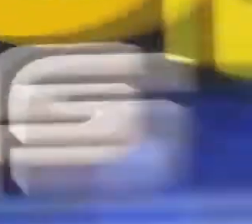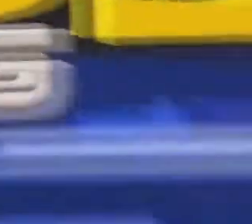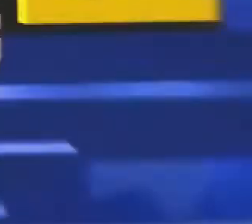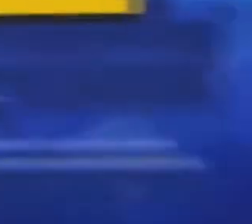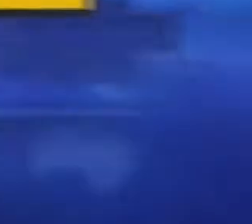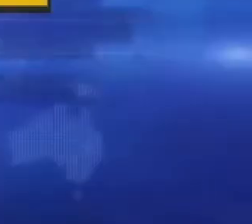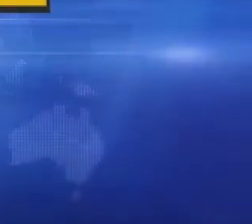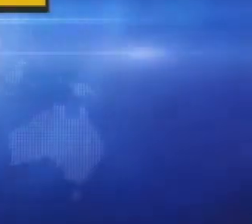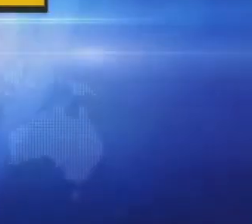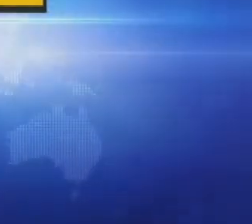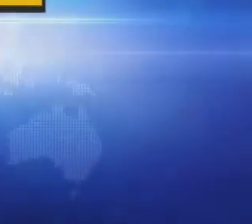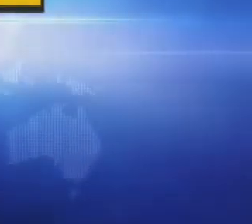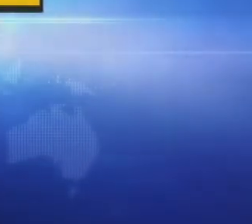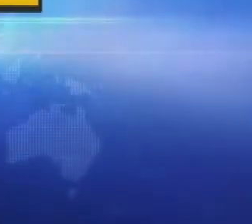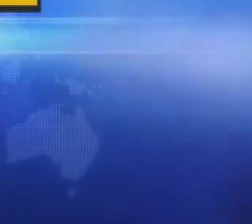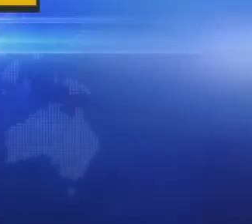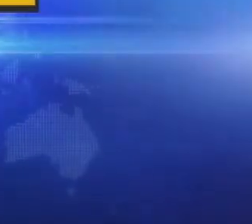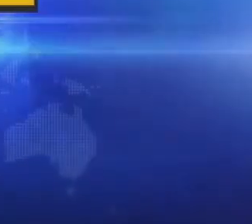usted quiere ver.